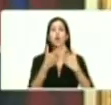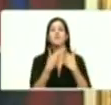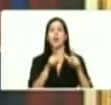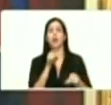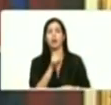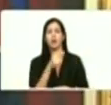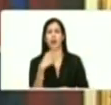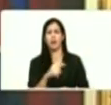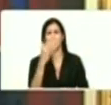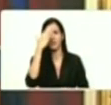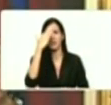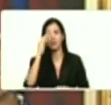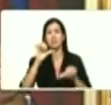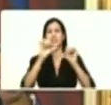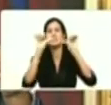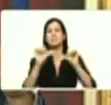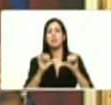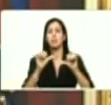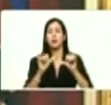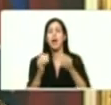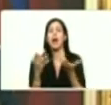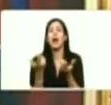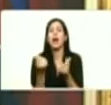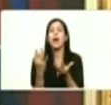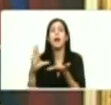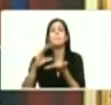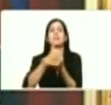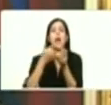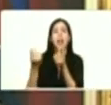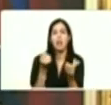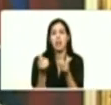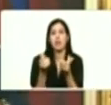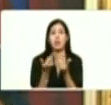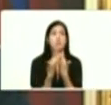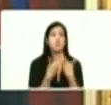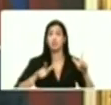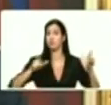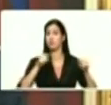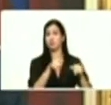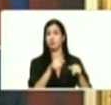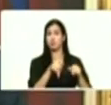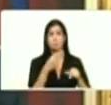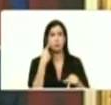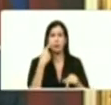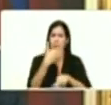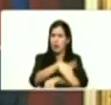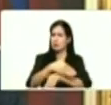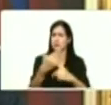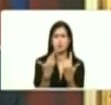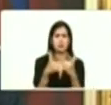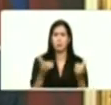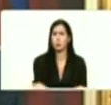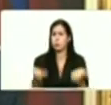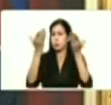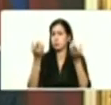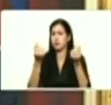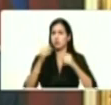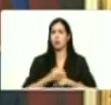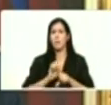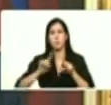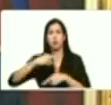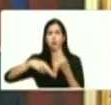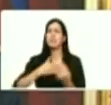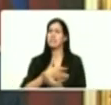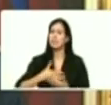alguien quiere saber qué es el capitalismo neoliberal es lo que usted tiene ahorita en las calles es una revolución bueno que quiere